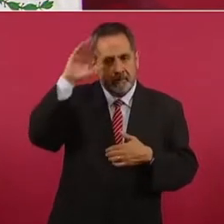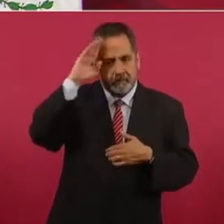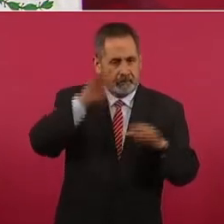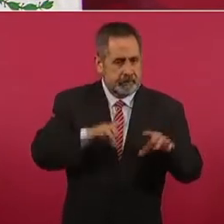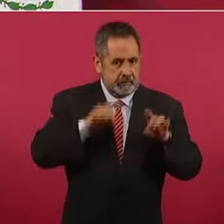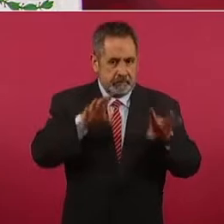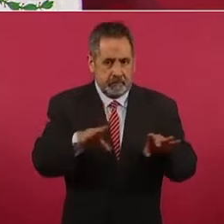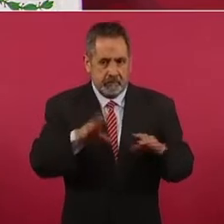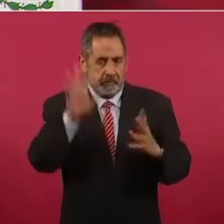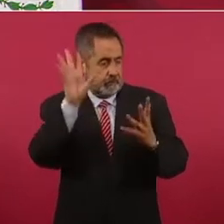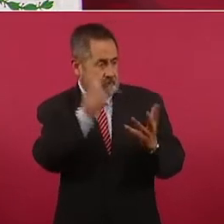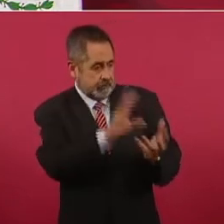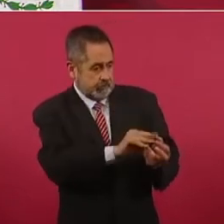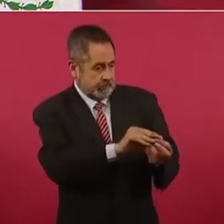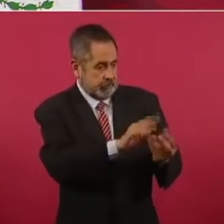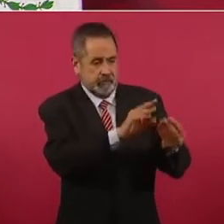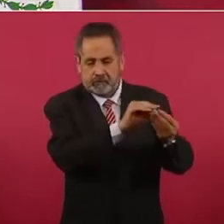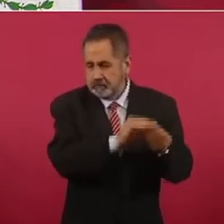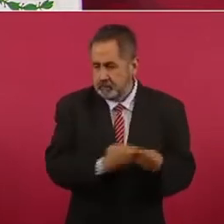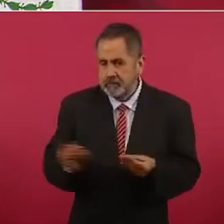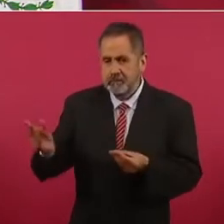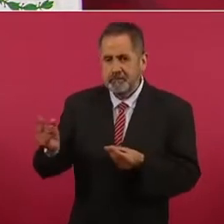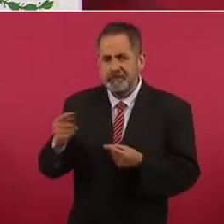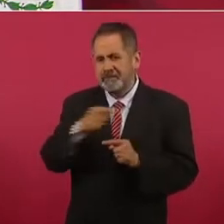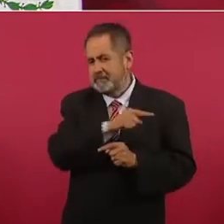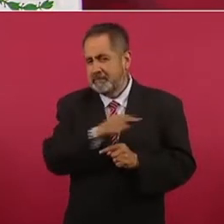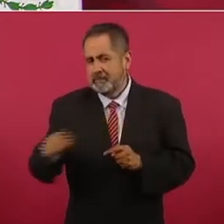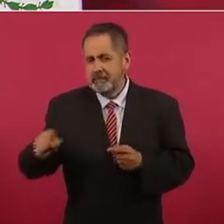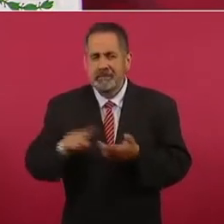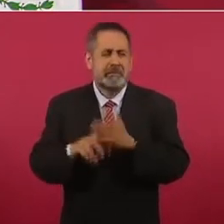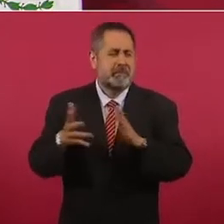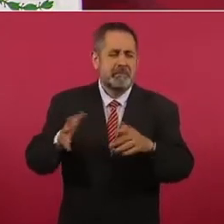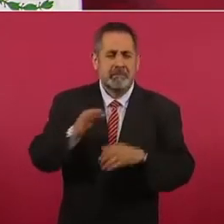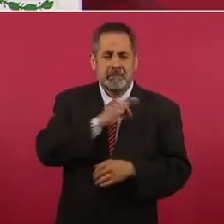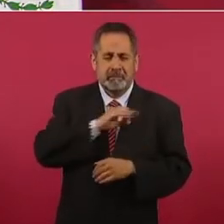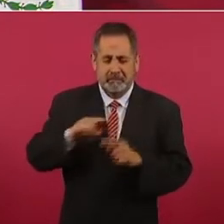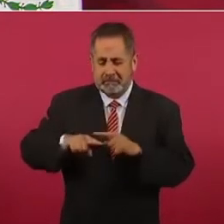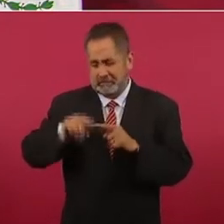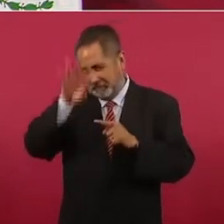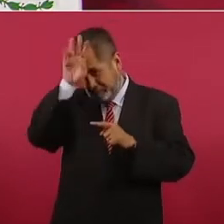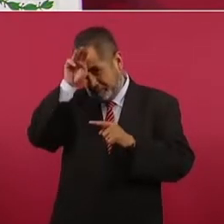muy buena radiación. O sea, esa es la distancia de Monterrey a Alaska.